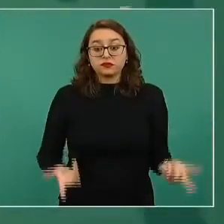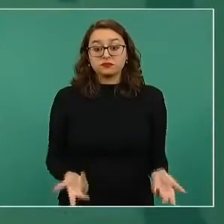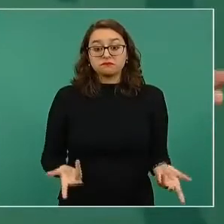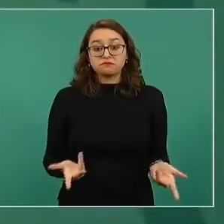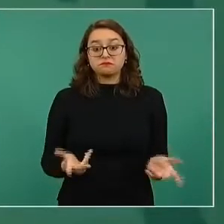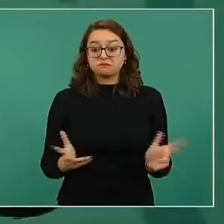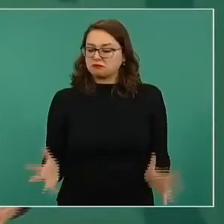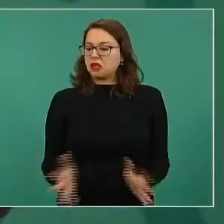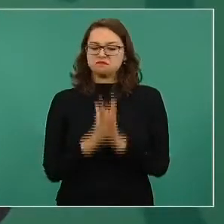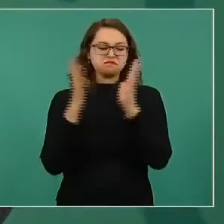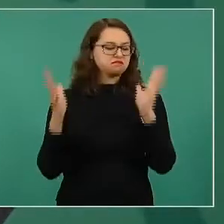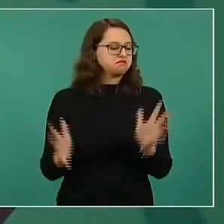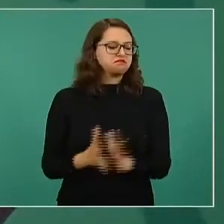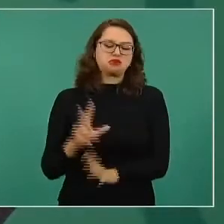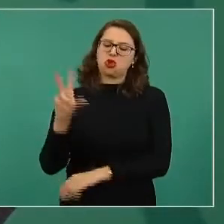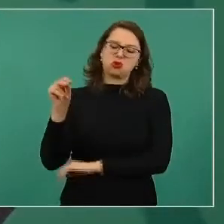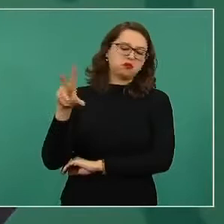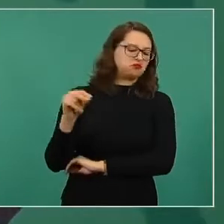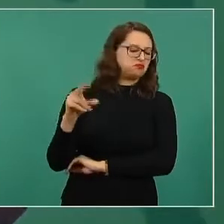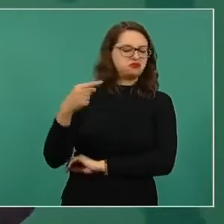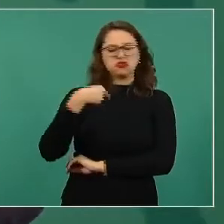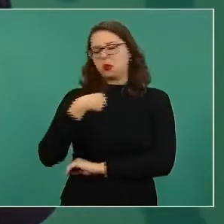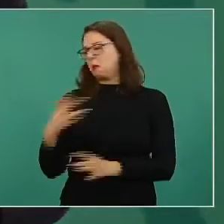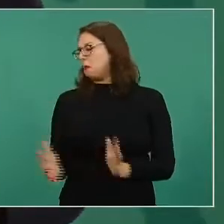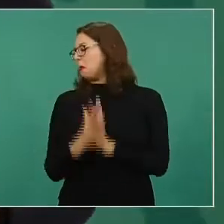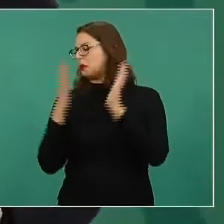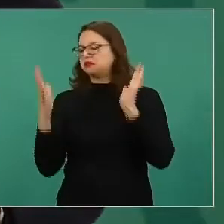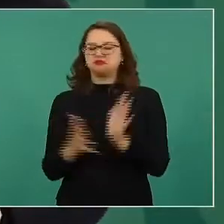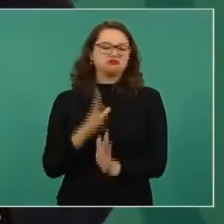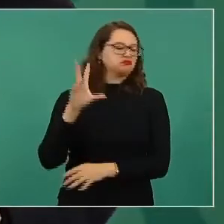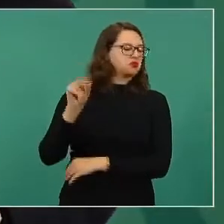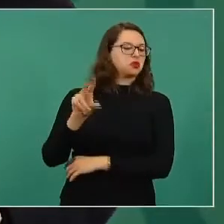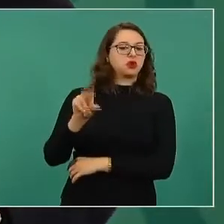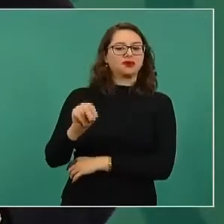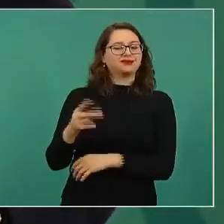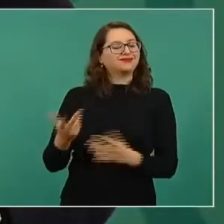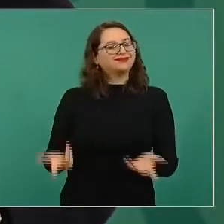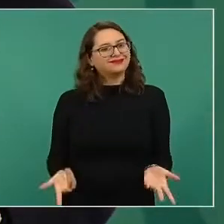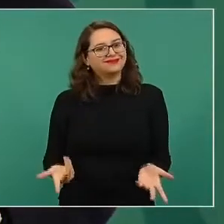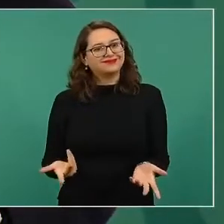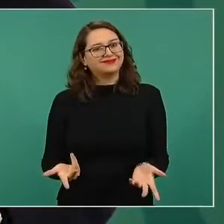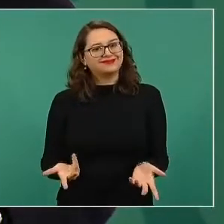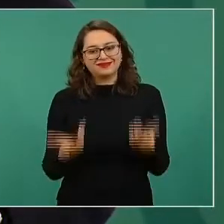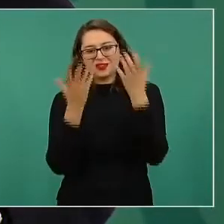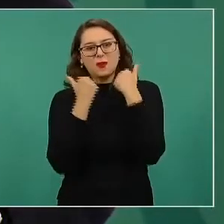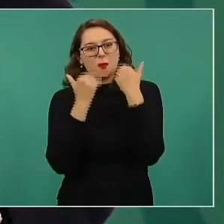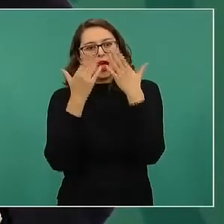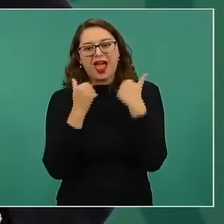voy a participar. A nosotros nos tocó enfrentar